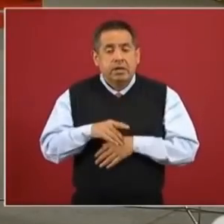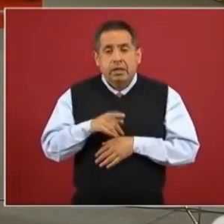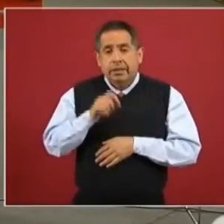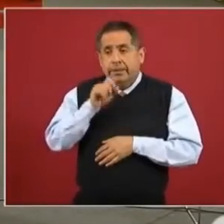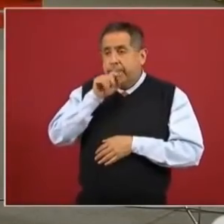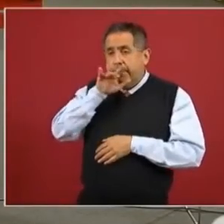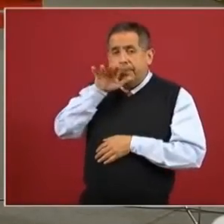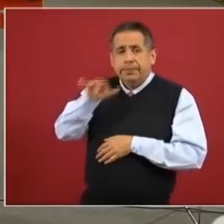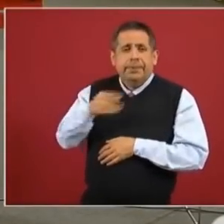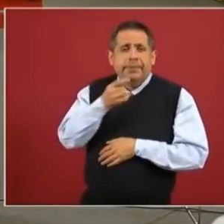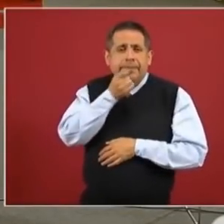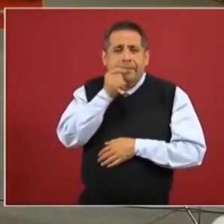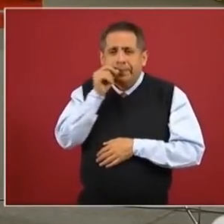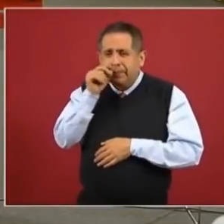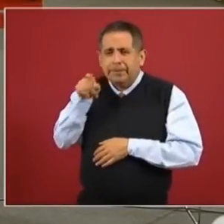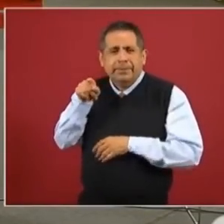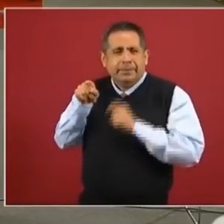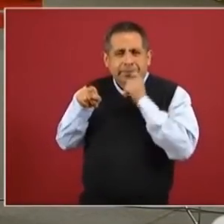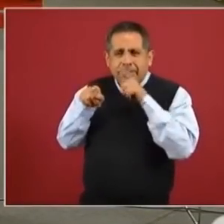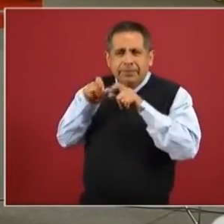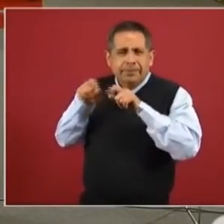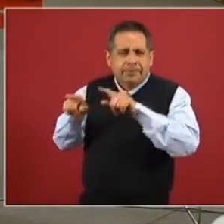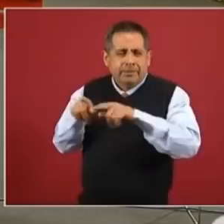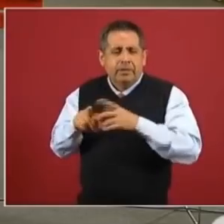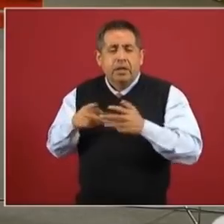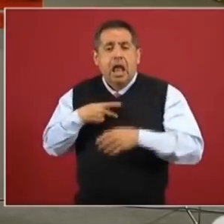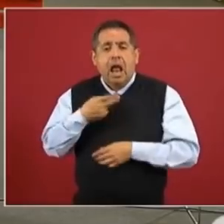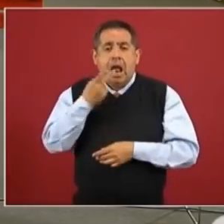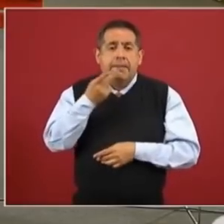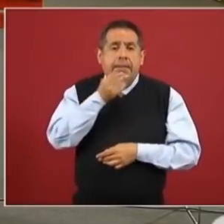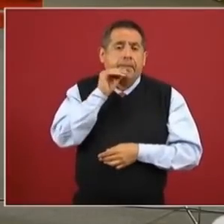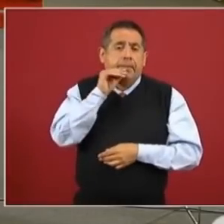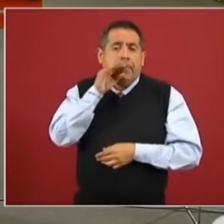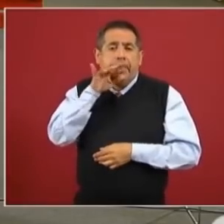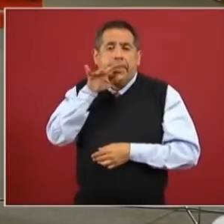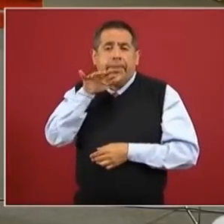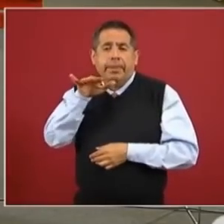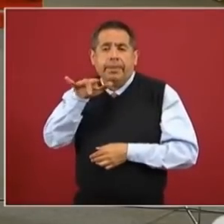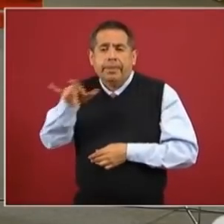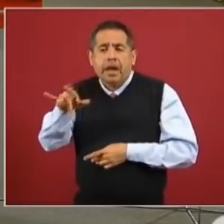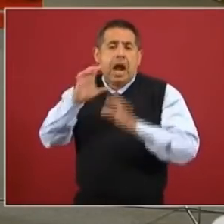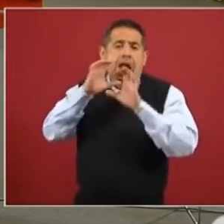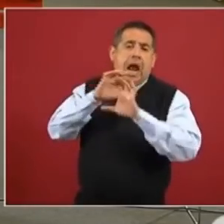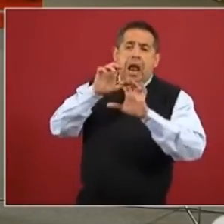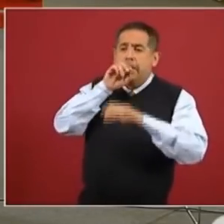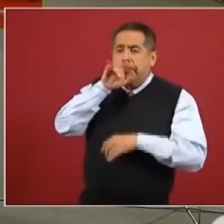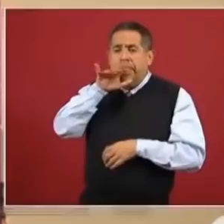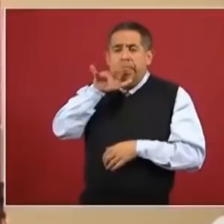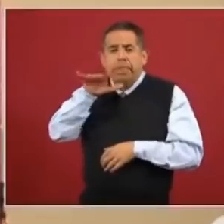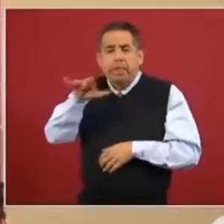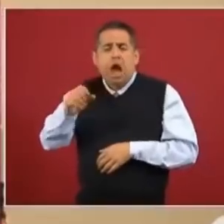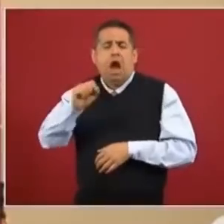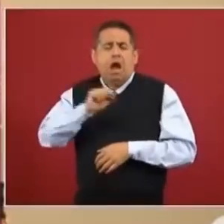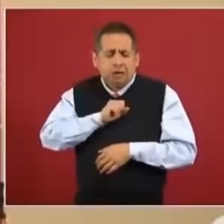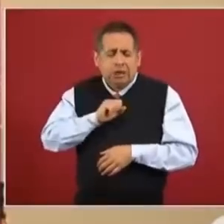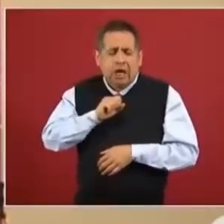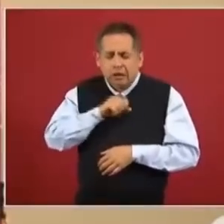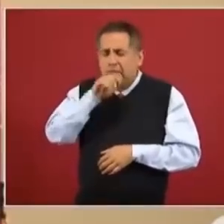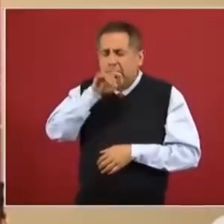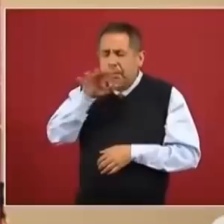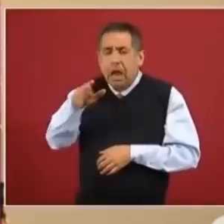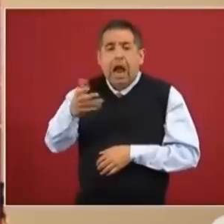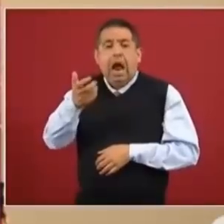aérea, mediante gotitas de flush, cuando nosotros hablamos, cuando nosotros cantamos, cuando nosotros tosemos o cuando